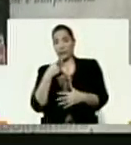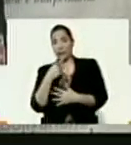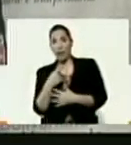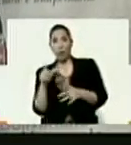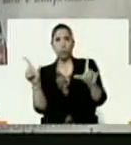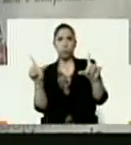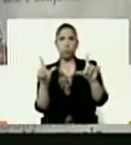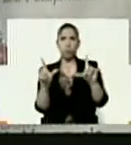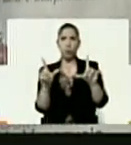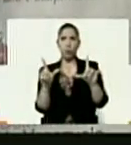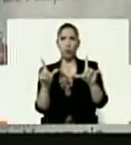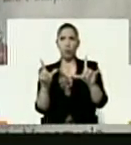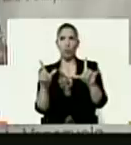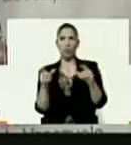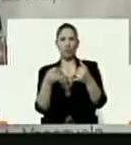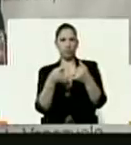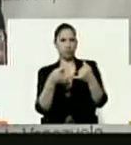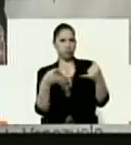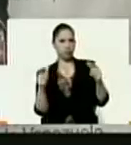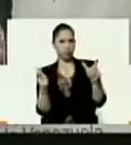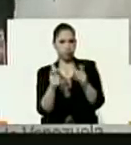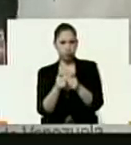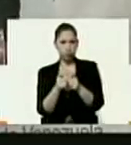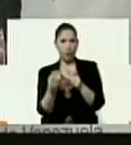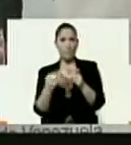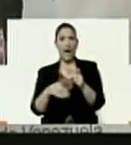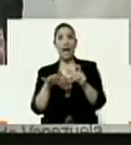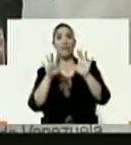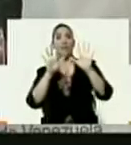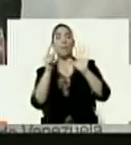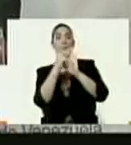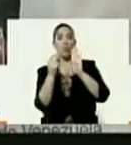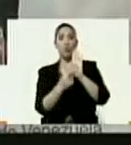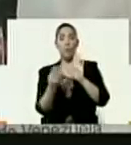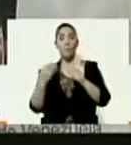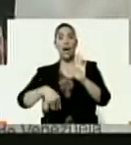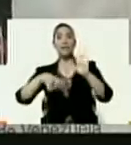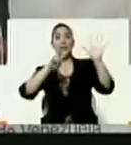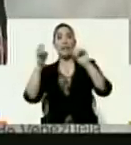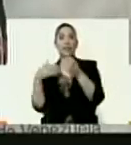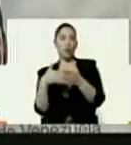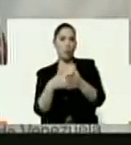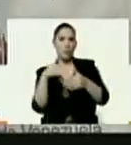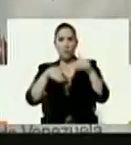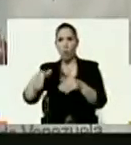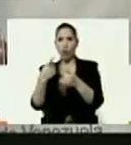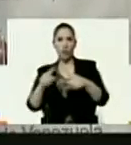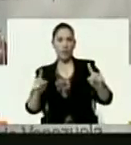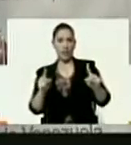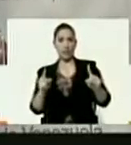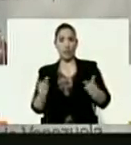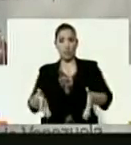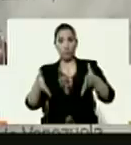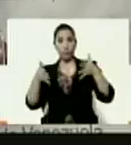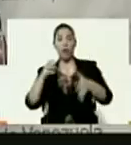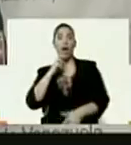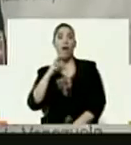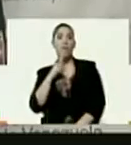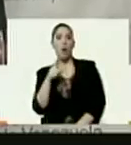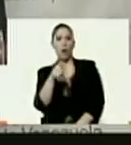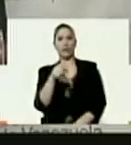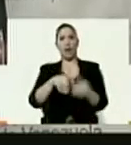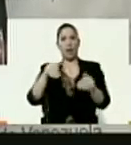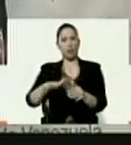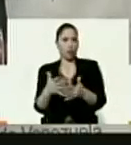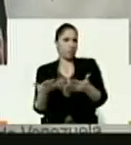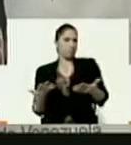comunicación. Margen estrecho, más de 10 puntos de diferencia, más de 700.000 votos de diferencia que obtuvo Evo Morales en esas